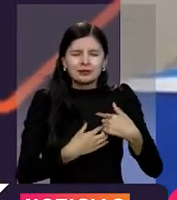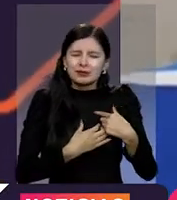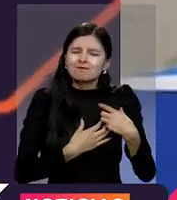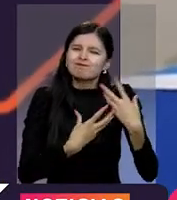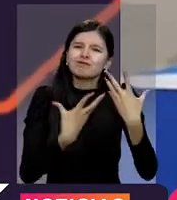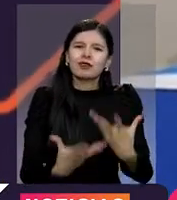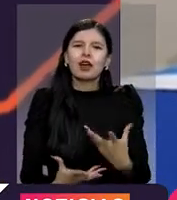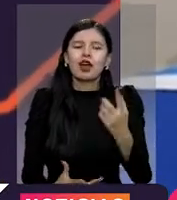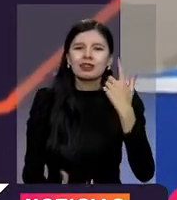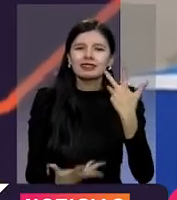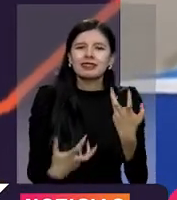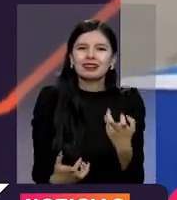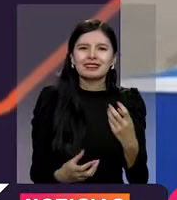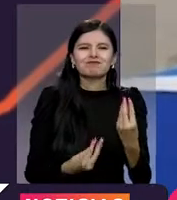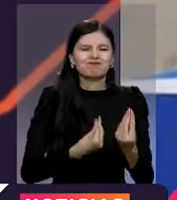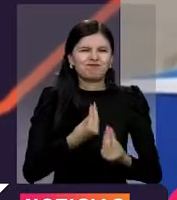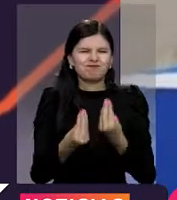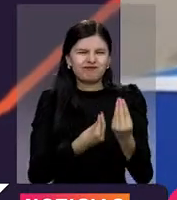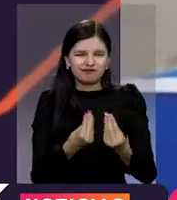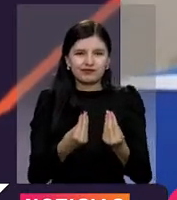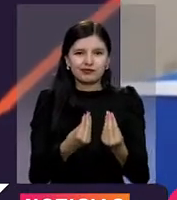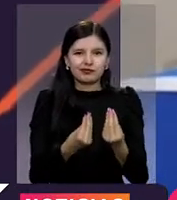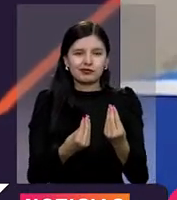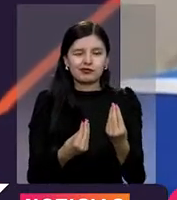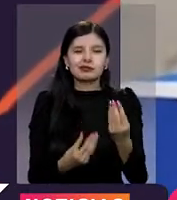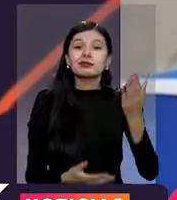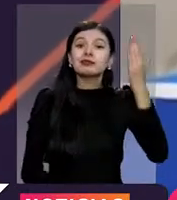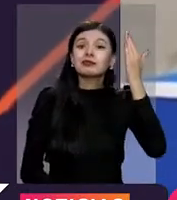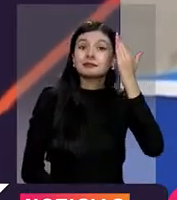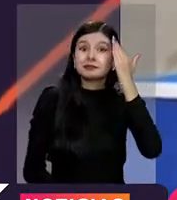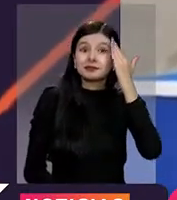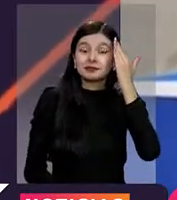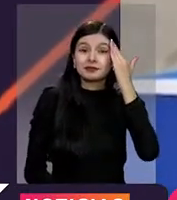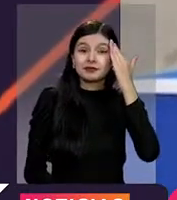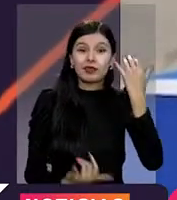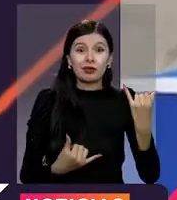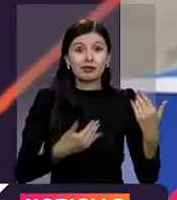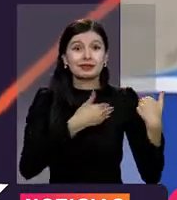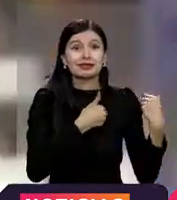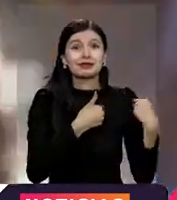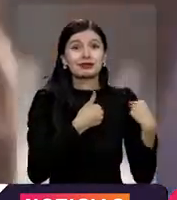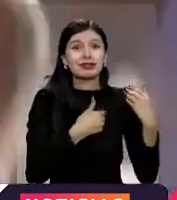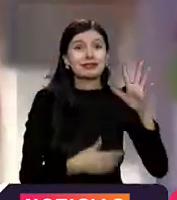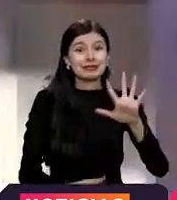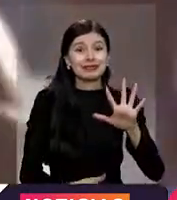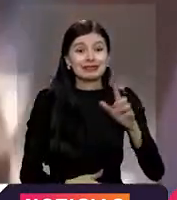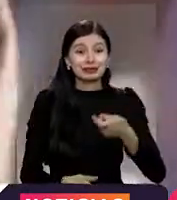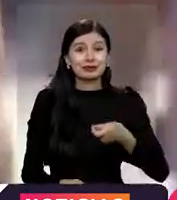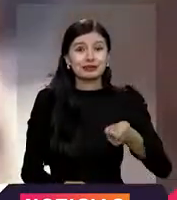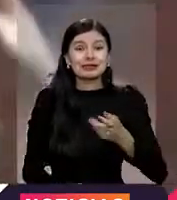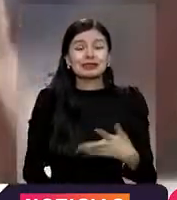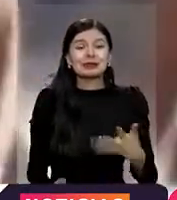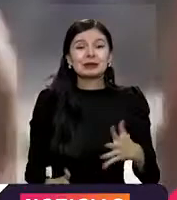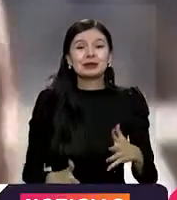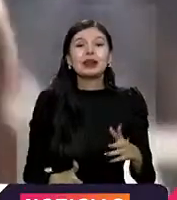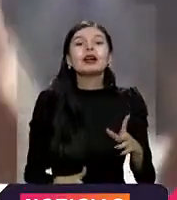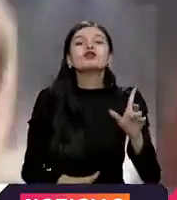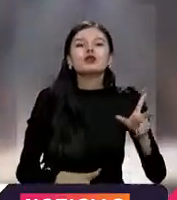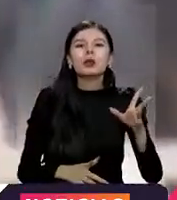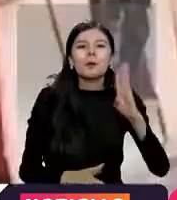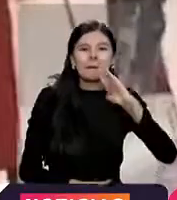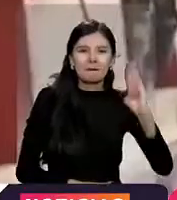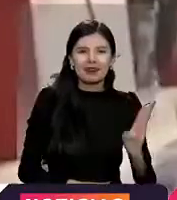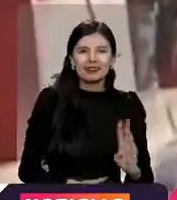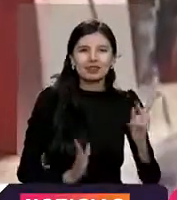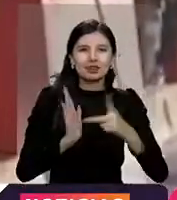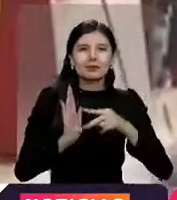hacerlo y saber que se tiene una responsabilidad ahorita el 5 envió 2016 tuvo una gran actuación y